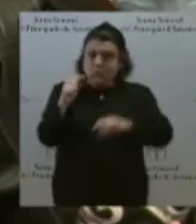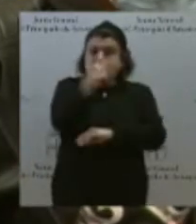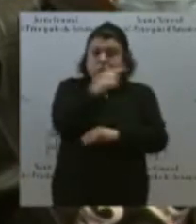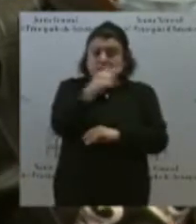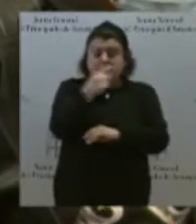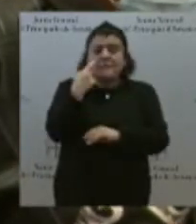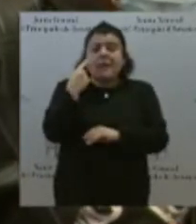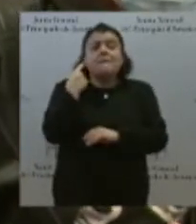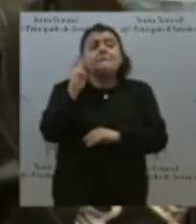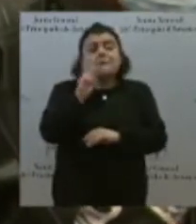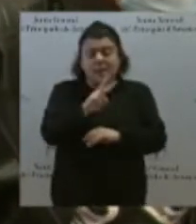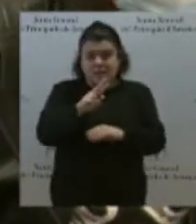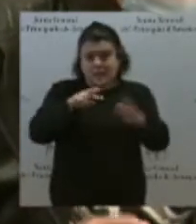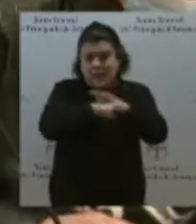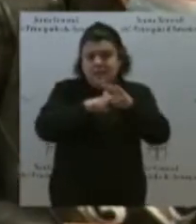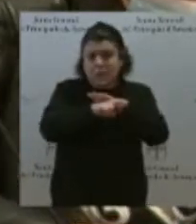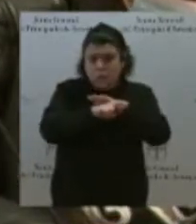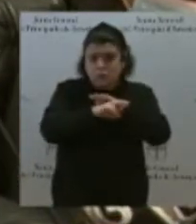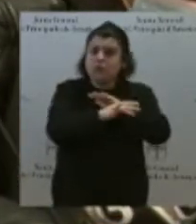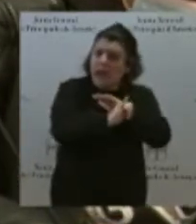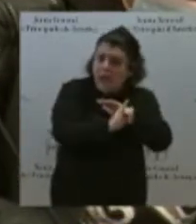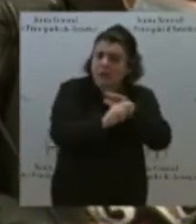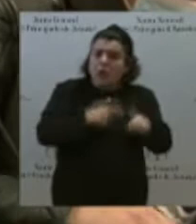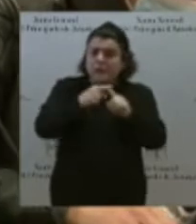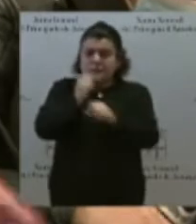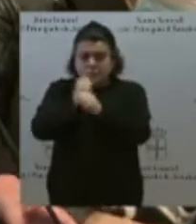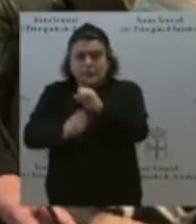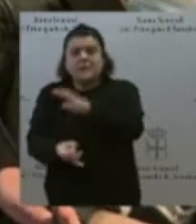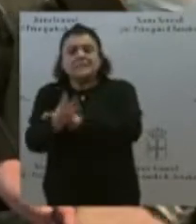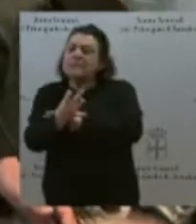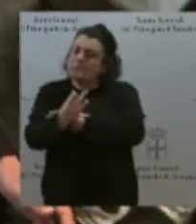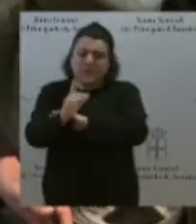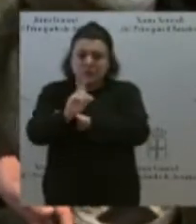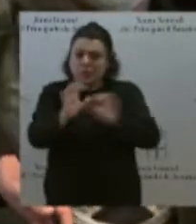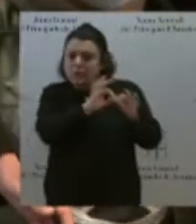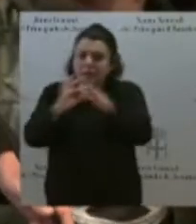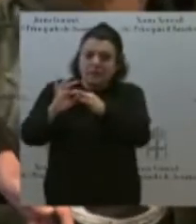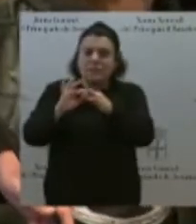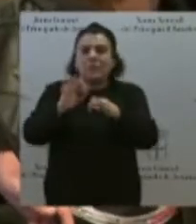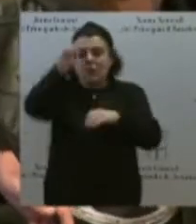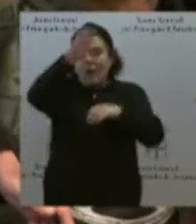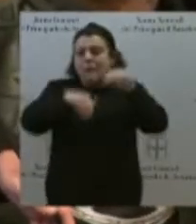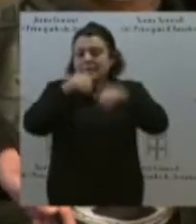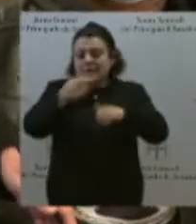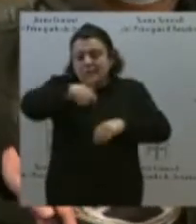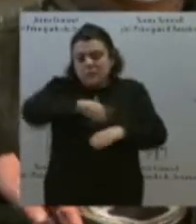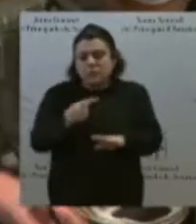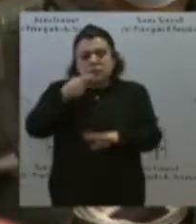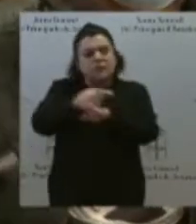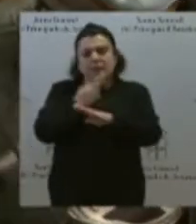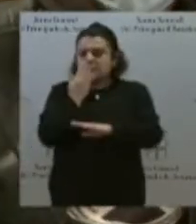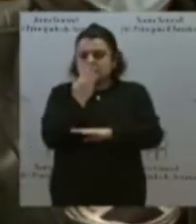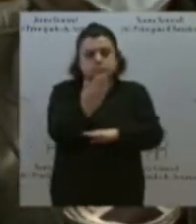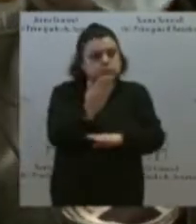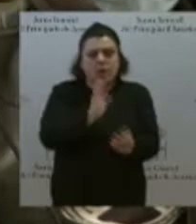en otro sentido completamente distinto, y nuestra obligación es fundamentalmente ir de frente y, sobre todo, decir lo que pensamos sin